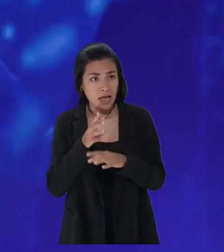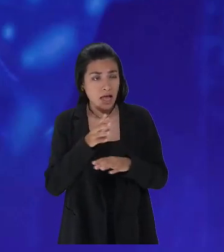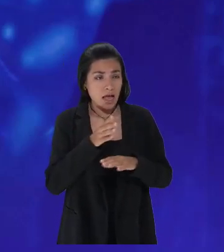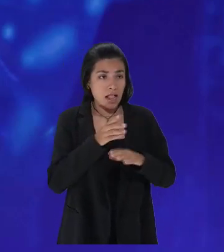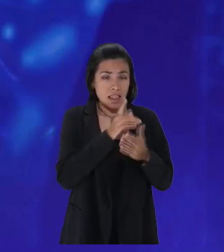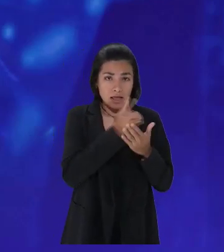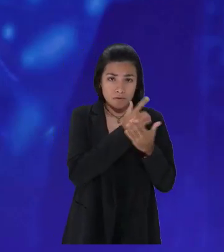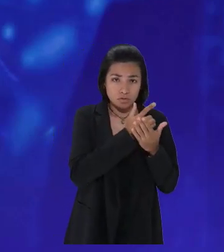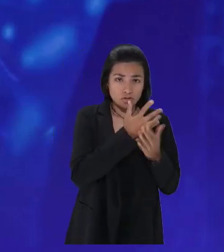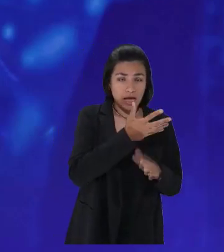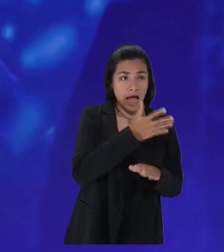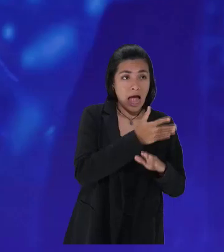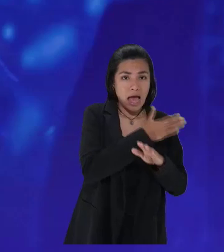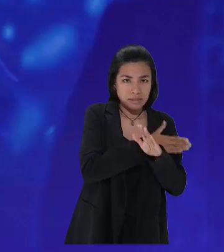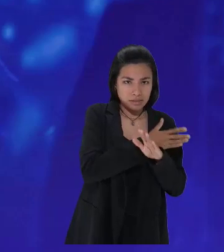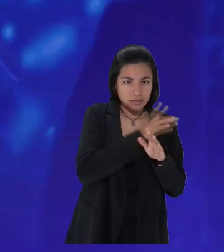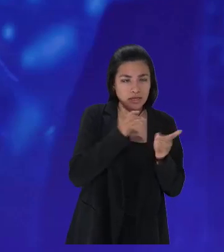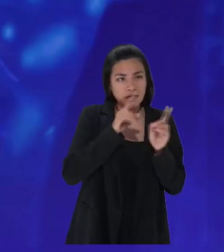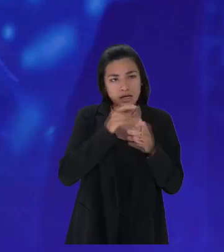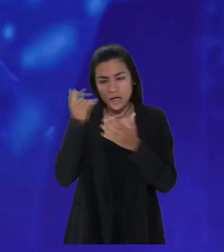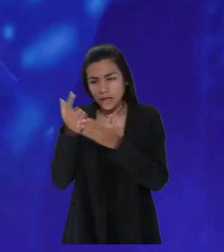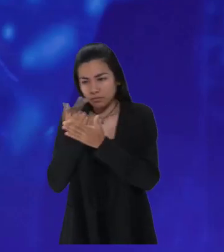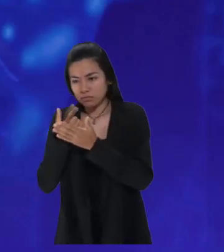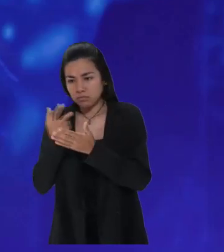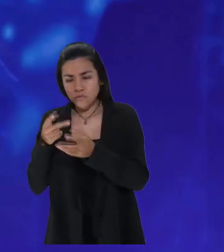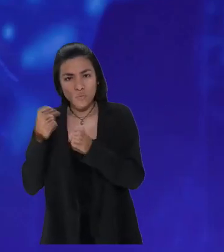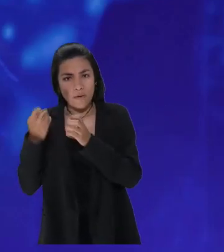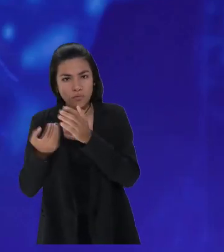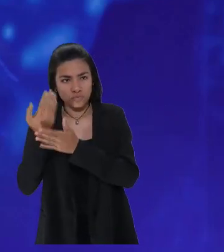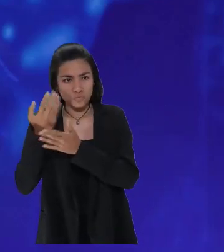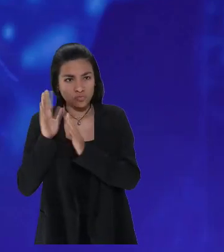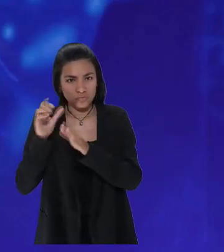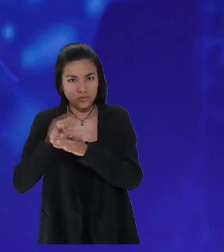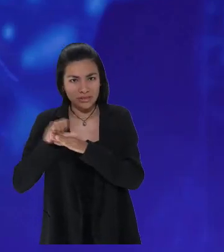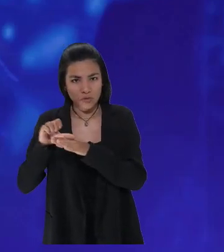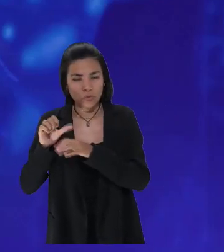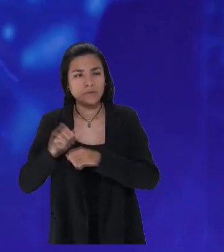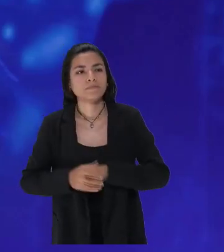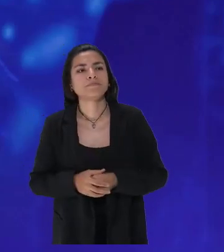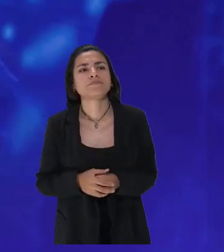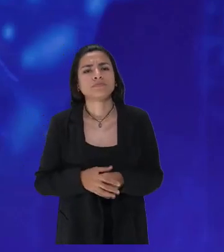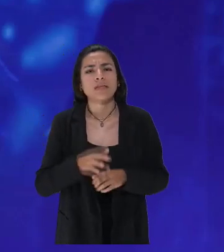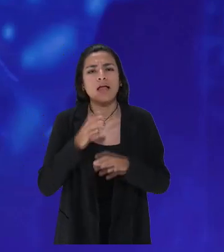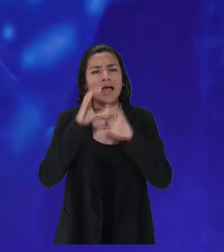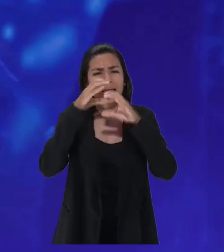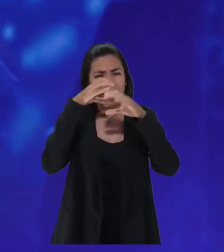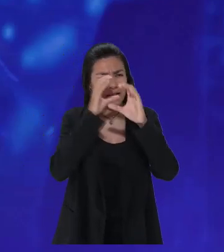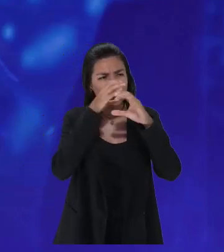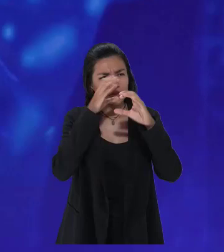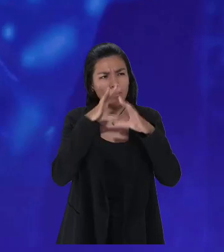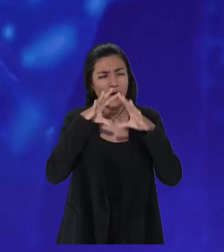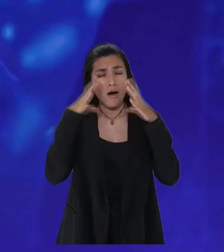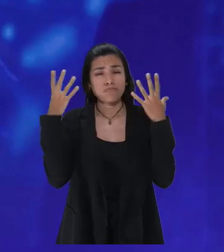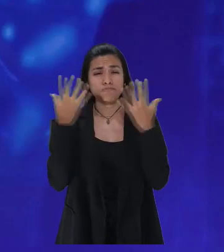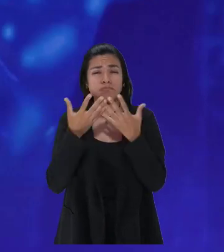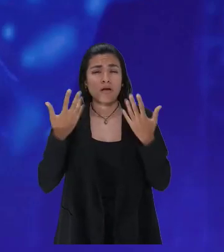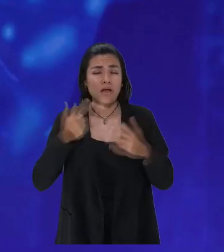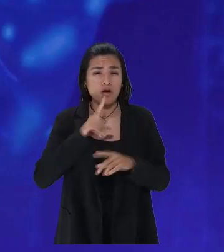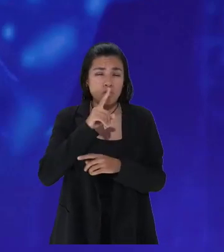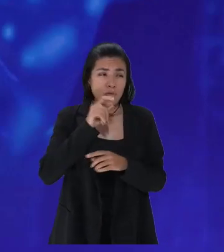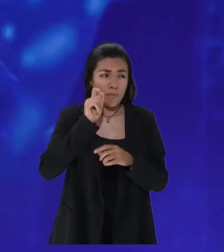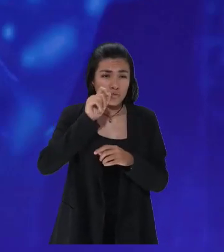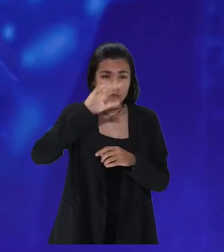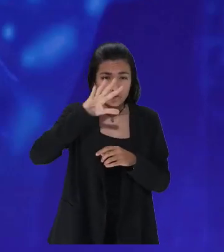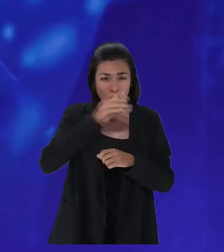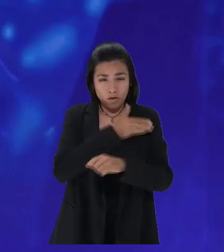libros modernos de cirugía. Hemos evolucionado muchísimo, tenemos un telescopio espacial a 1.5 millones de